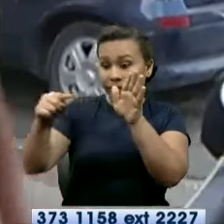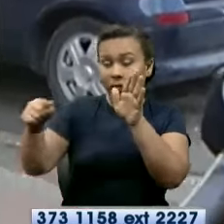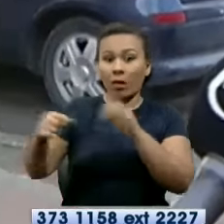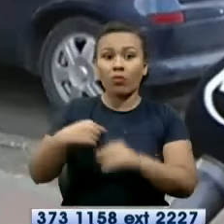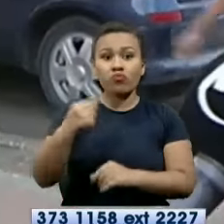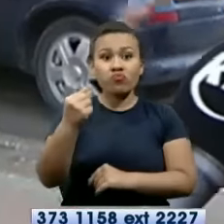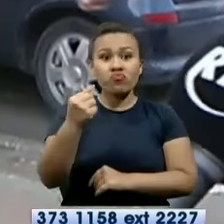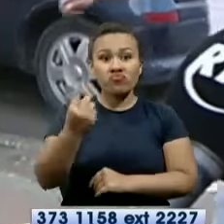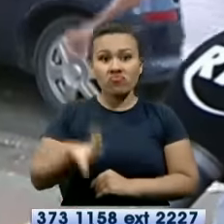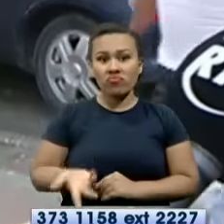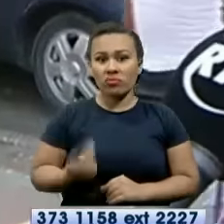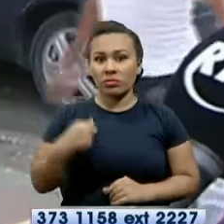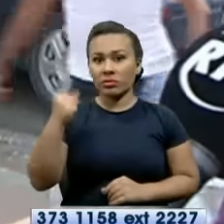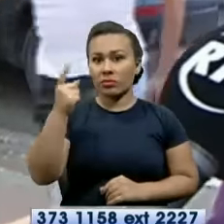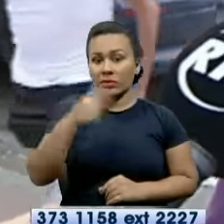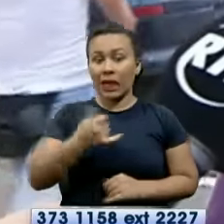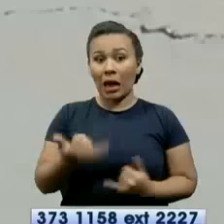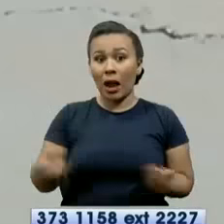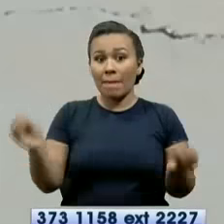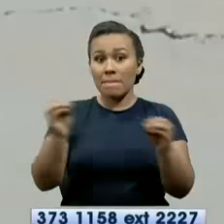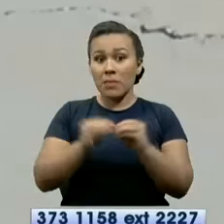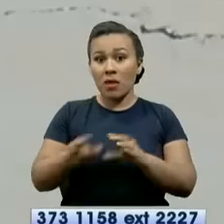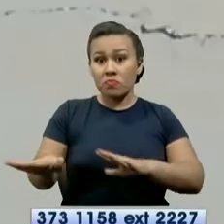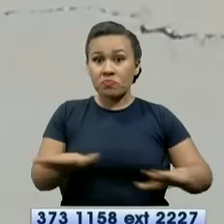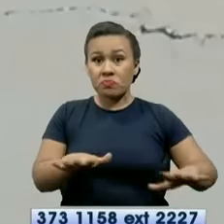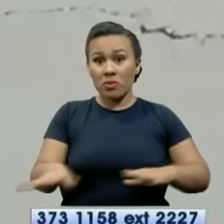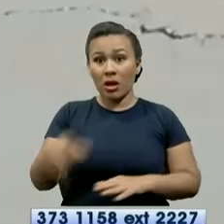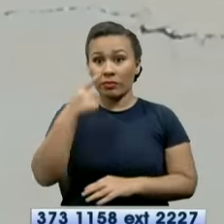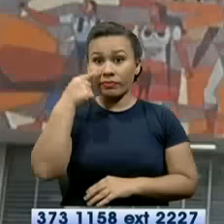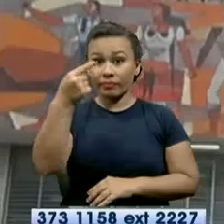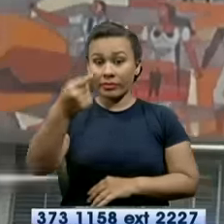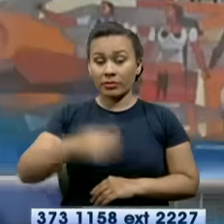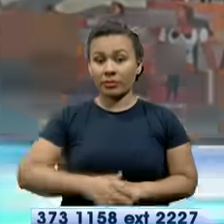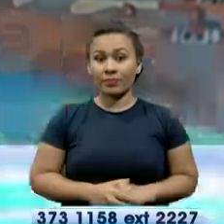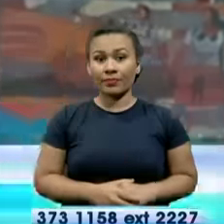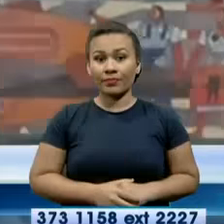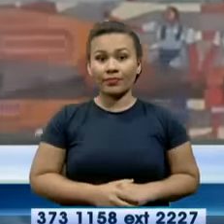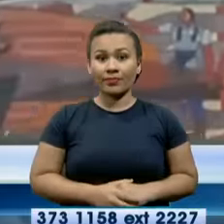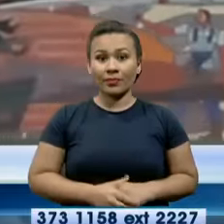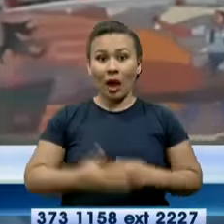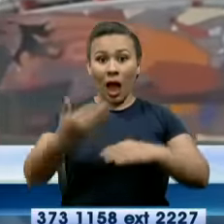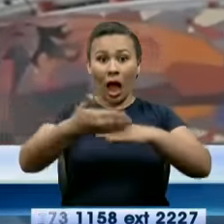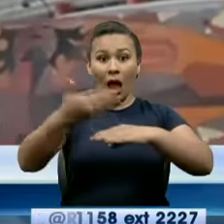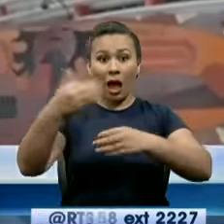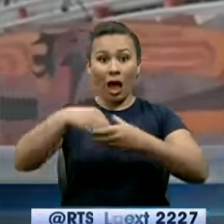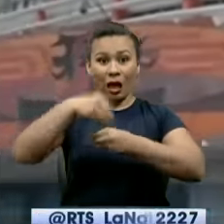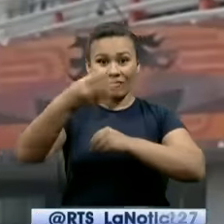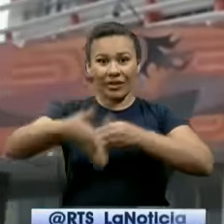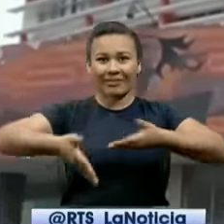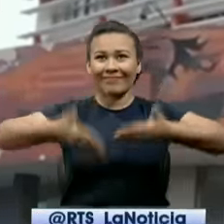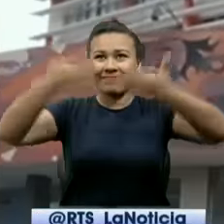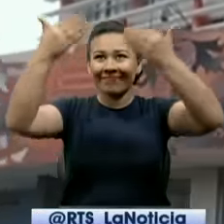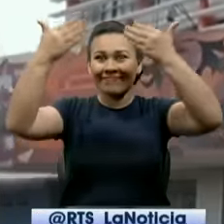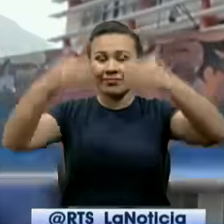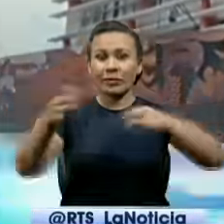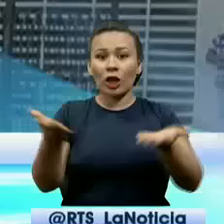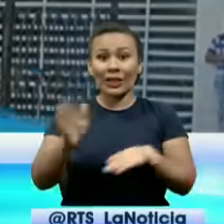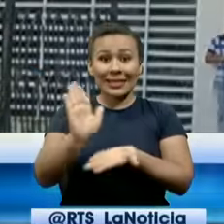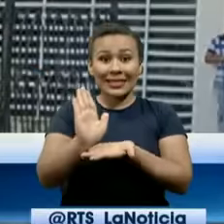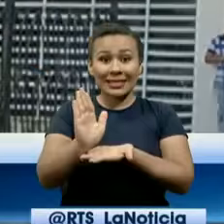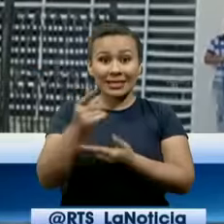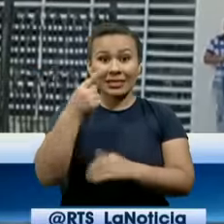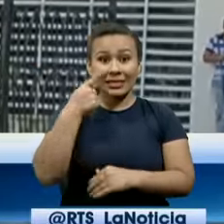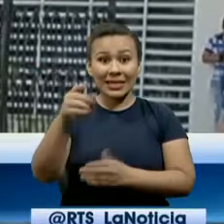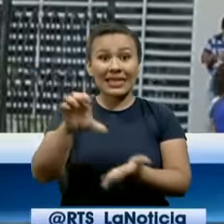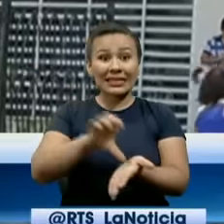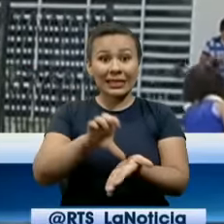poco, pero con el de ahora que hubo, se ha partido más ese edificio. En la fachada de uno de los pisos de la caja del seguro,